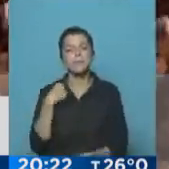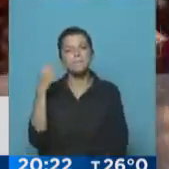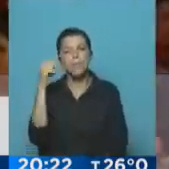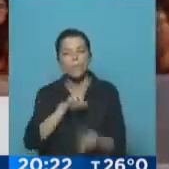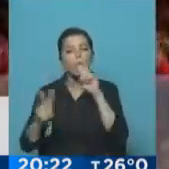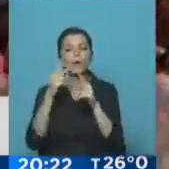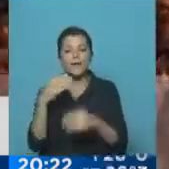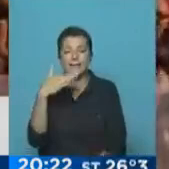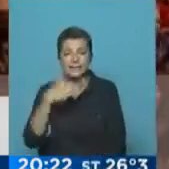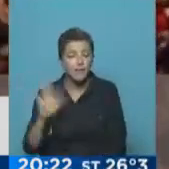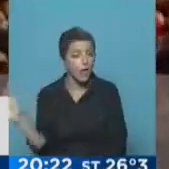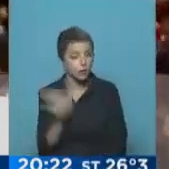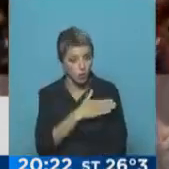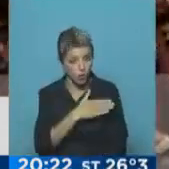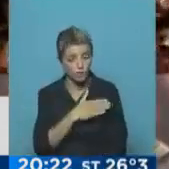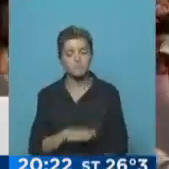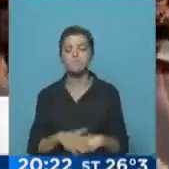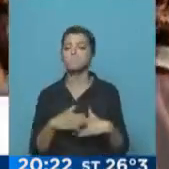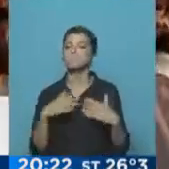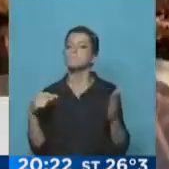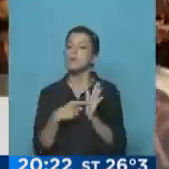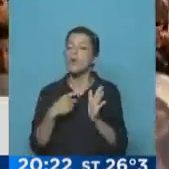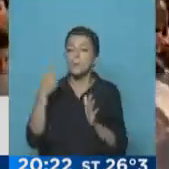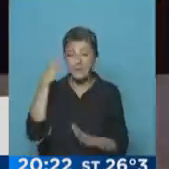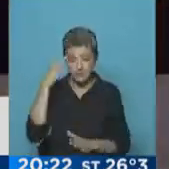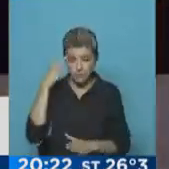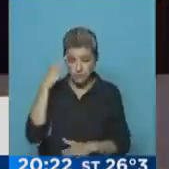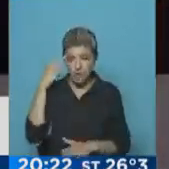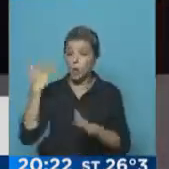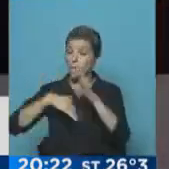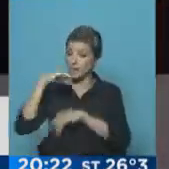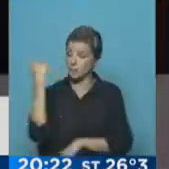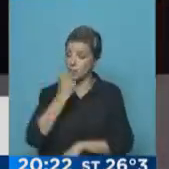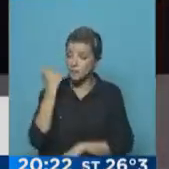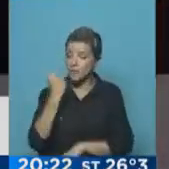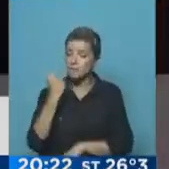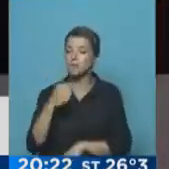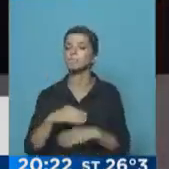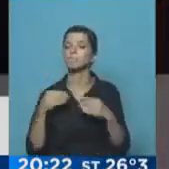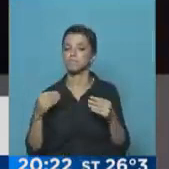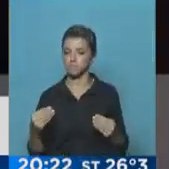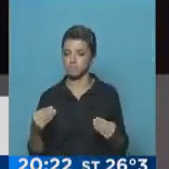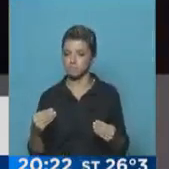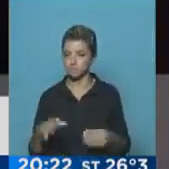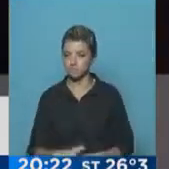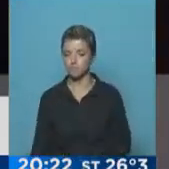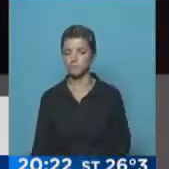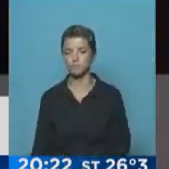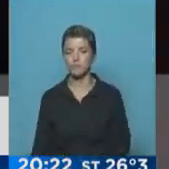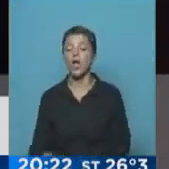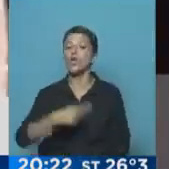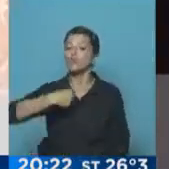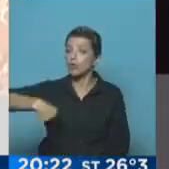todos, pero lo que creo fundamentalmente es que nosotros tenemos